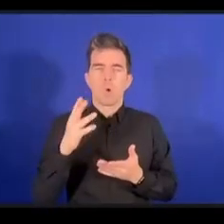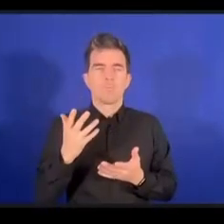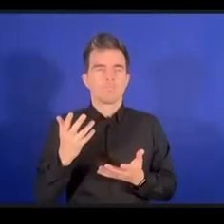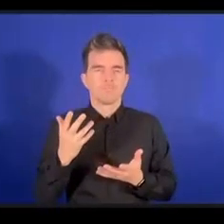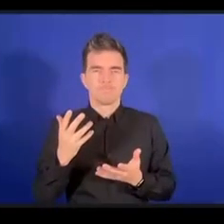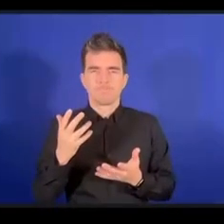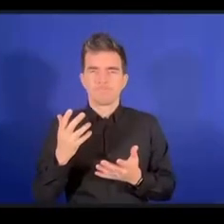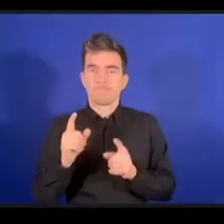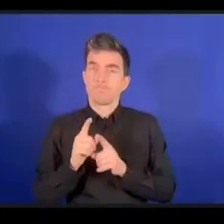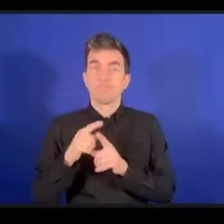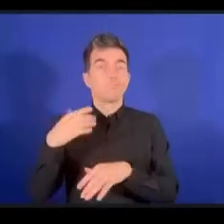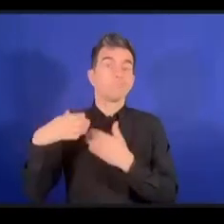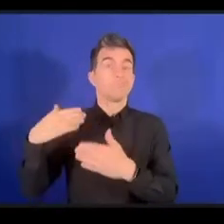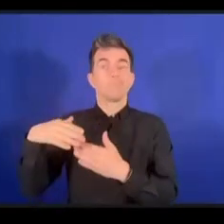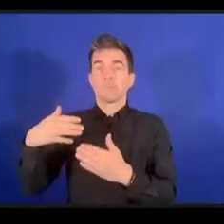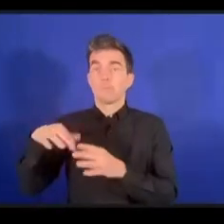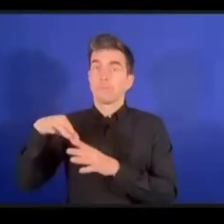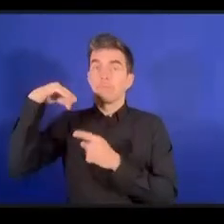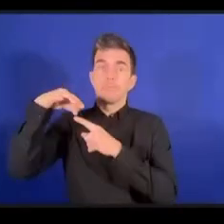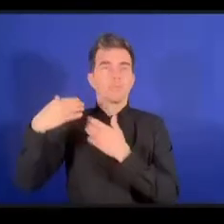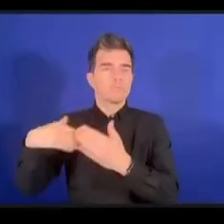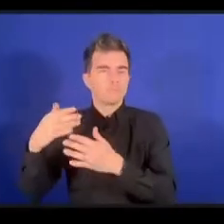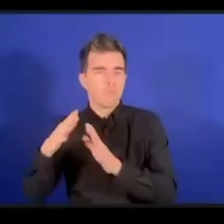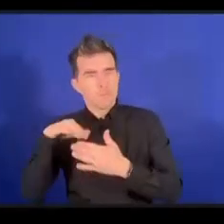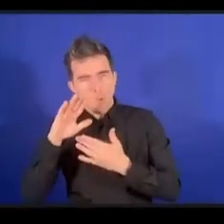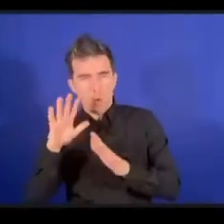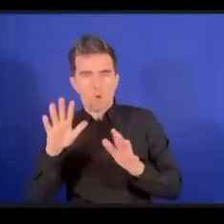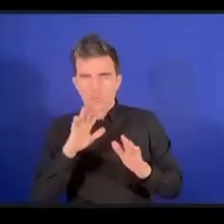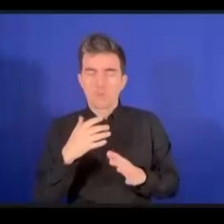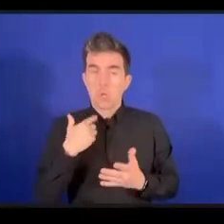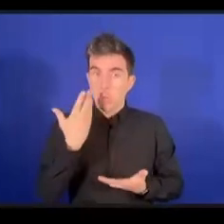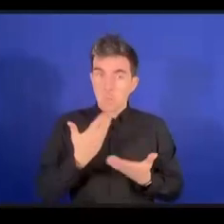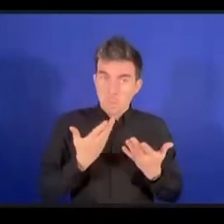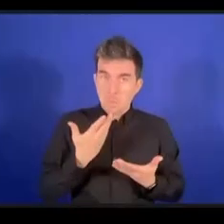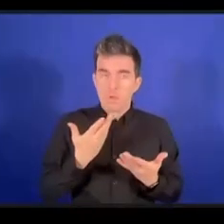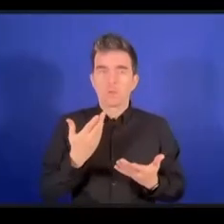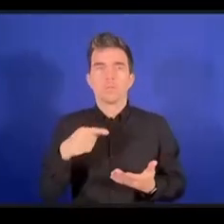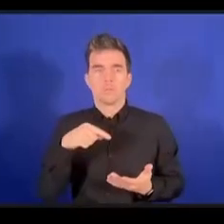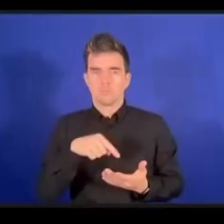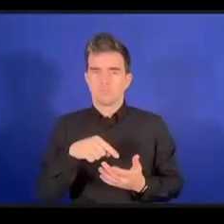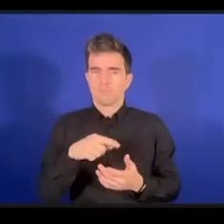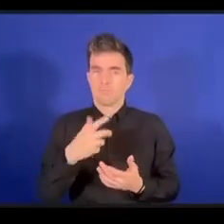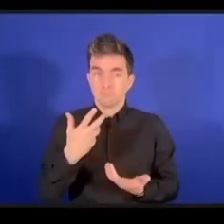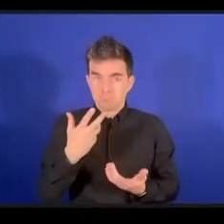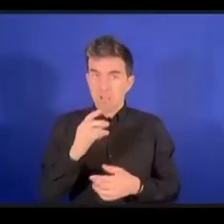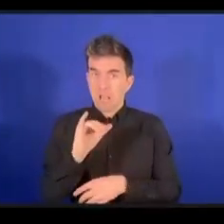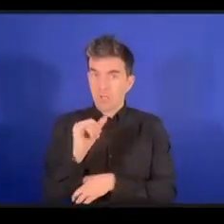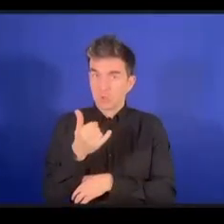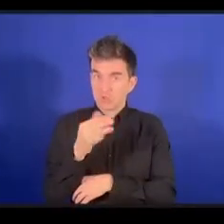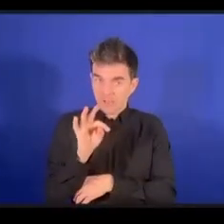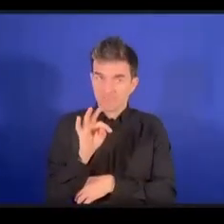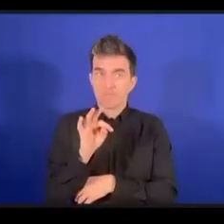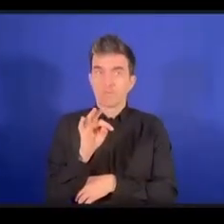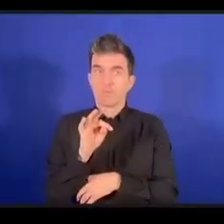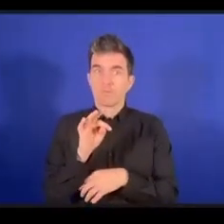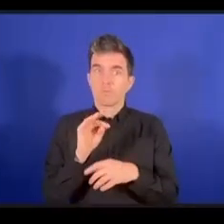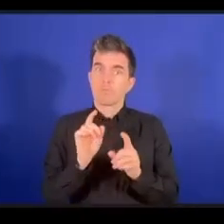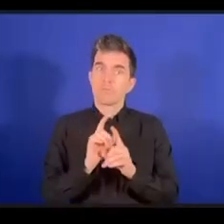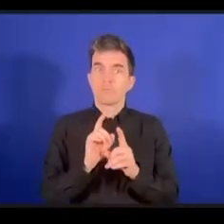se minimiza la función de todo ello en cuanto al